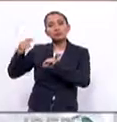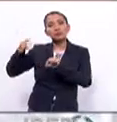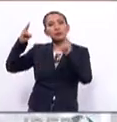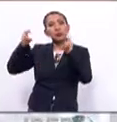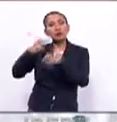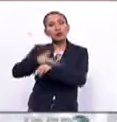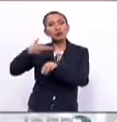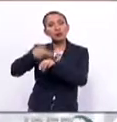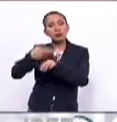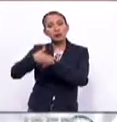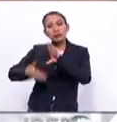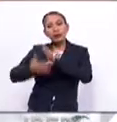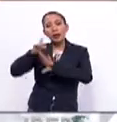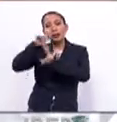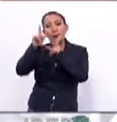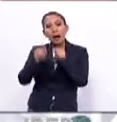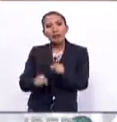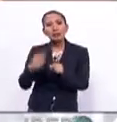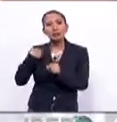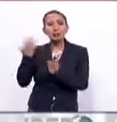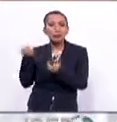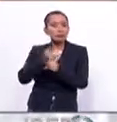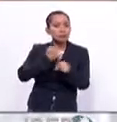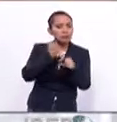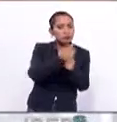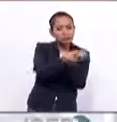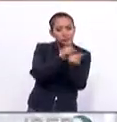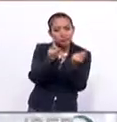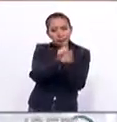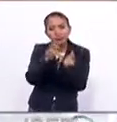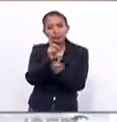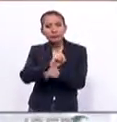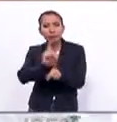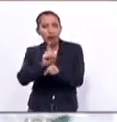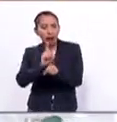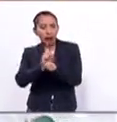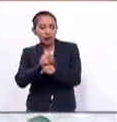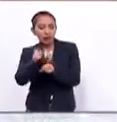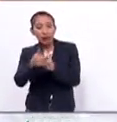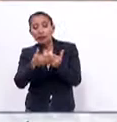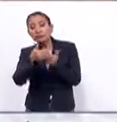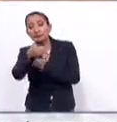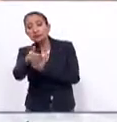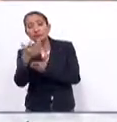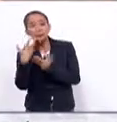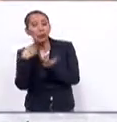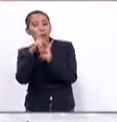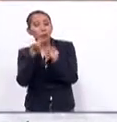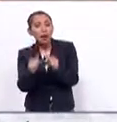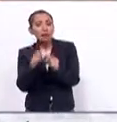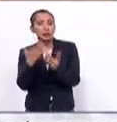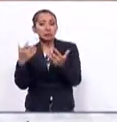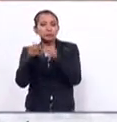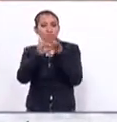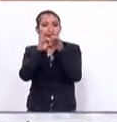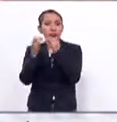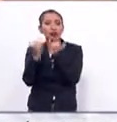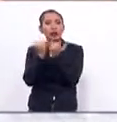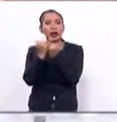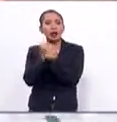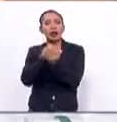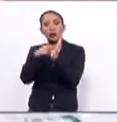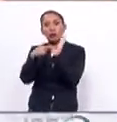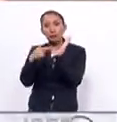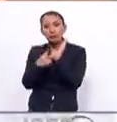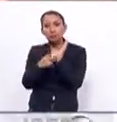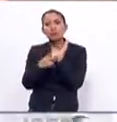como los procesos de construcción de paz, desde prácticas de socialización cotidianas que trascienden la mirada de una paz hegemónica, de una paz